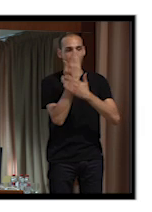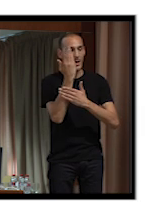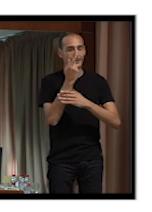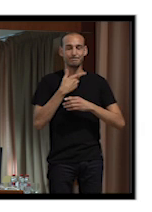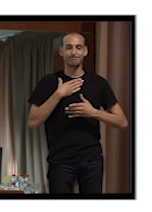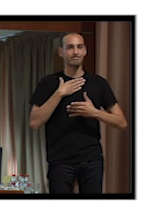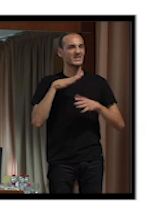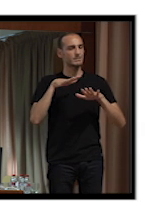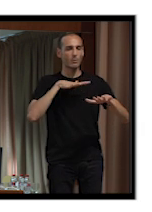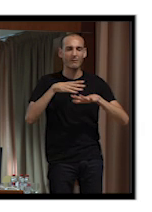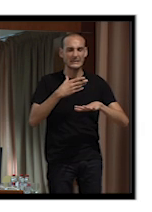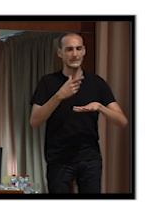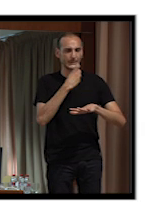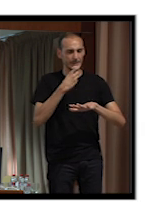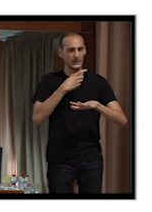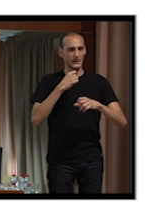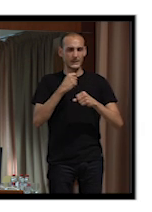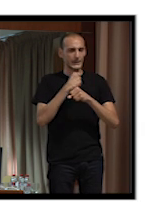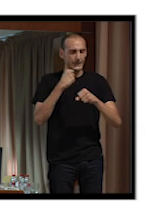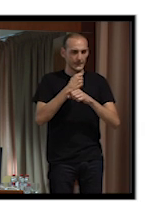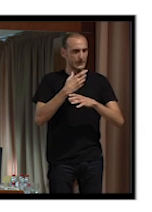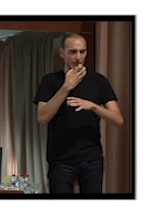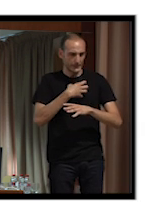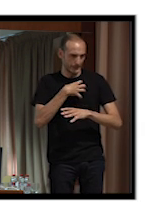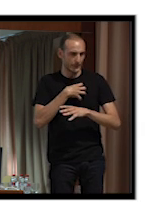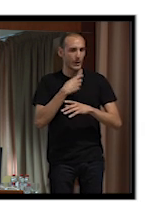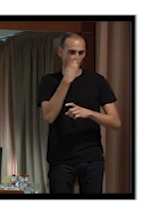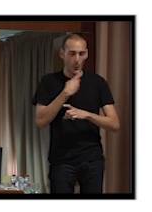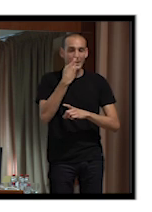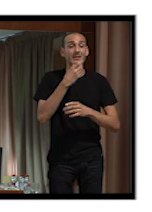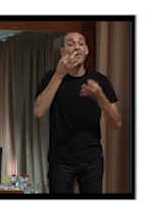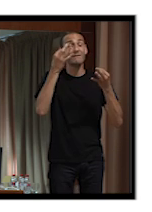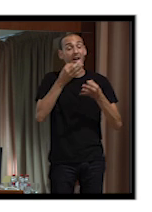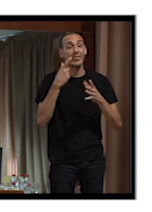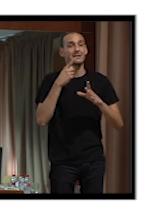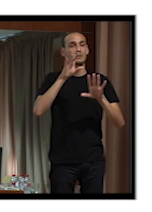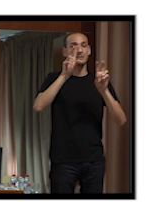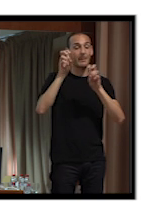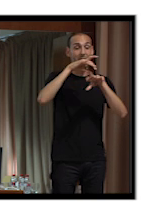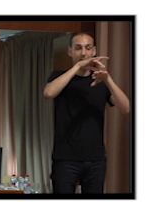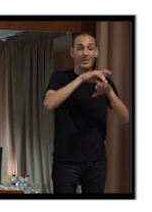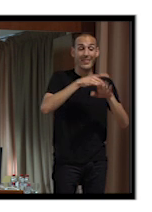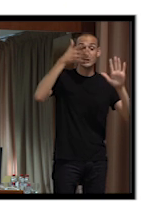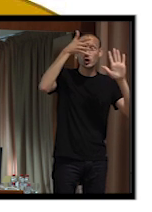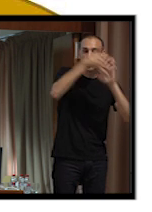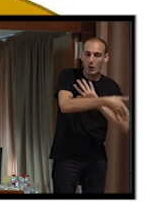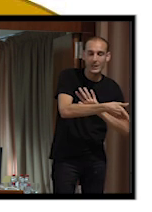ello, intentar conseguir un buen sueño es fundamental en cualquier patología, pero más en patologías que son crónicas.